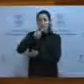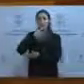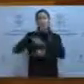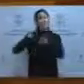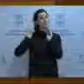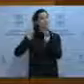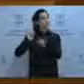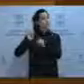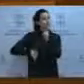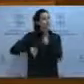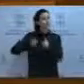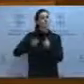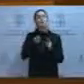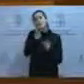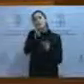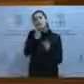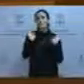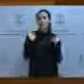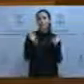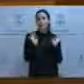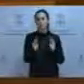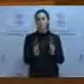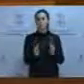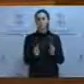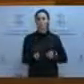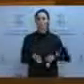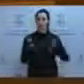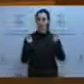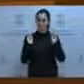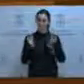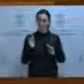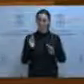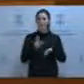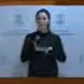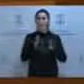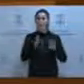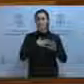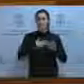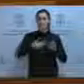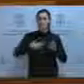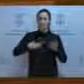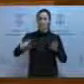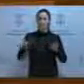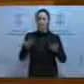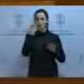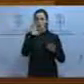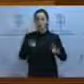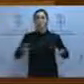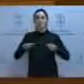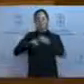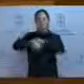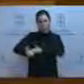libertad, yo comprendo que la palabra, en uso de su libertad, llevar a su niño a un colegio, a una escuela